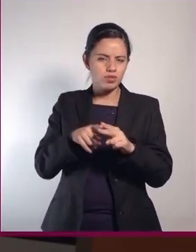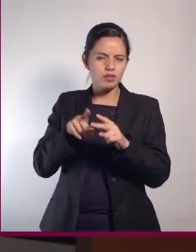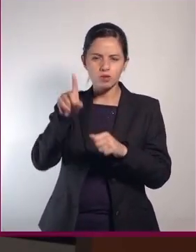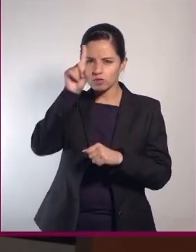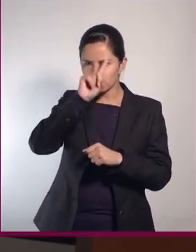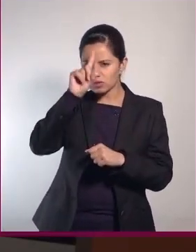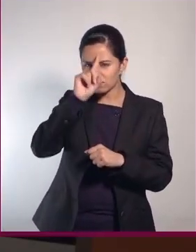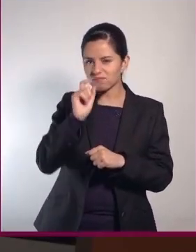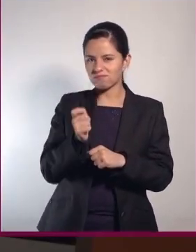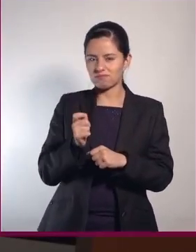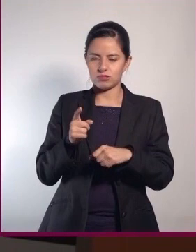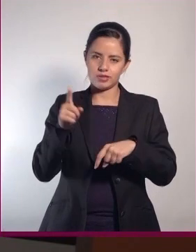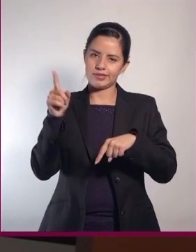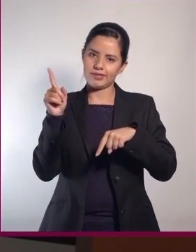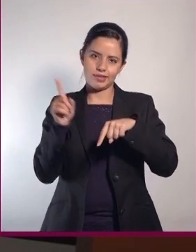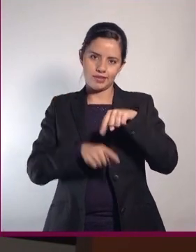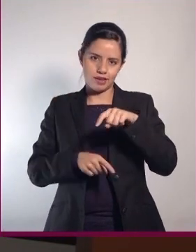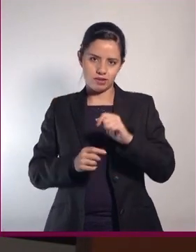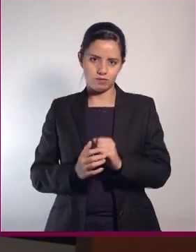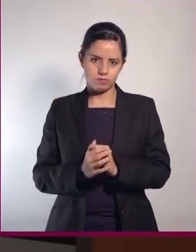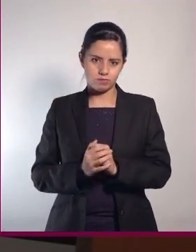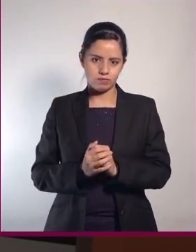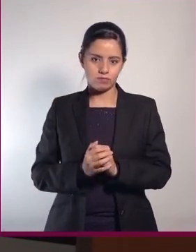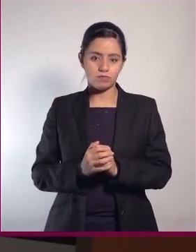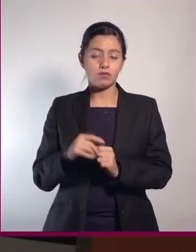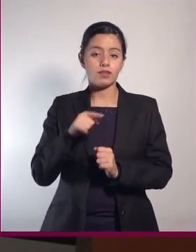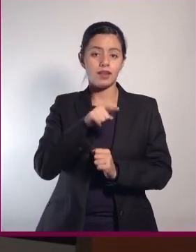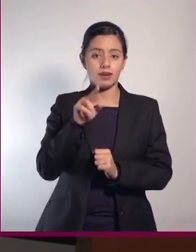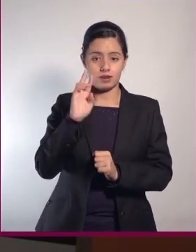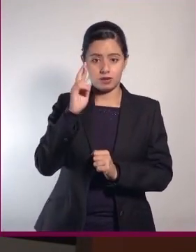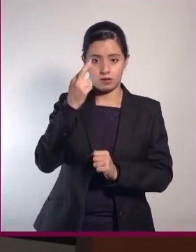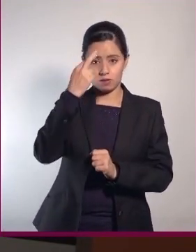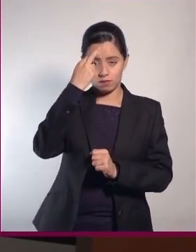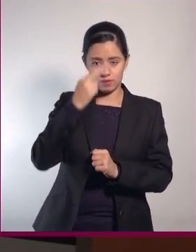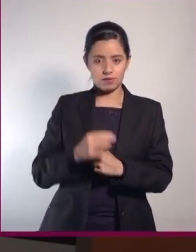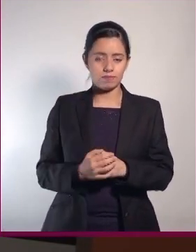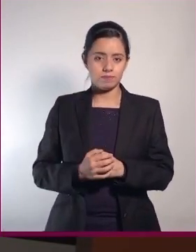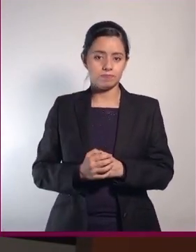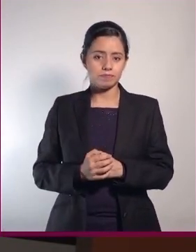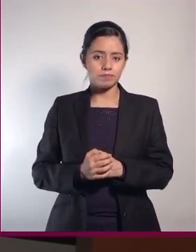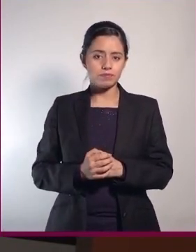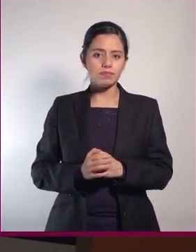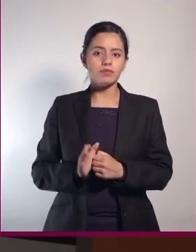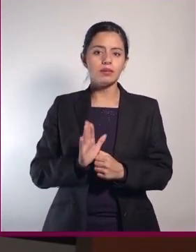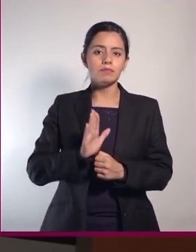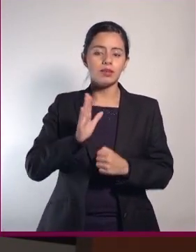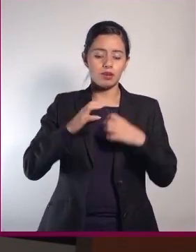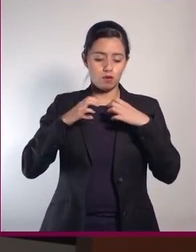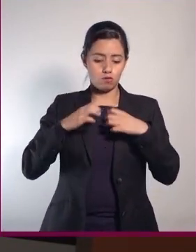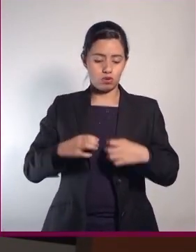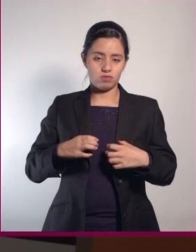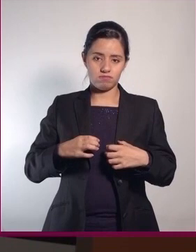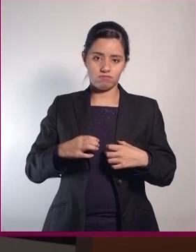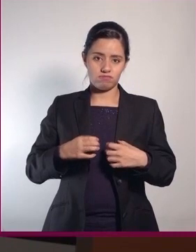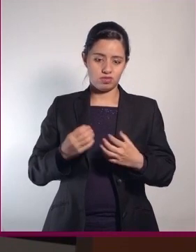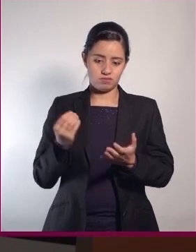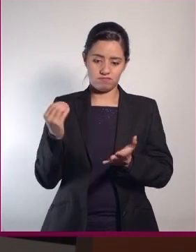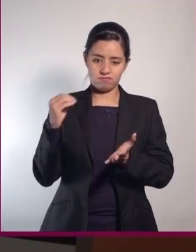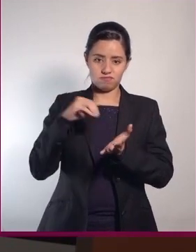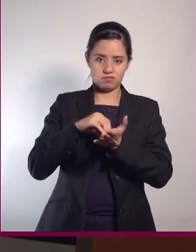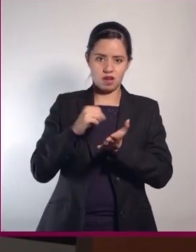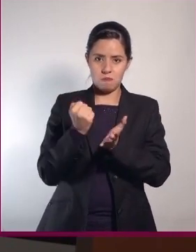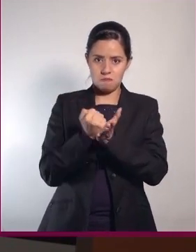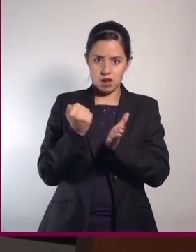cuenta que es una situación en la cual está uno dejando una marca en su cuerpo de manera pequeña que uno no